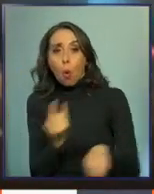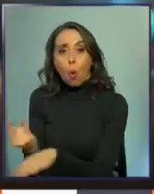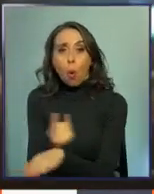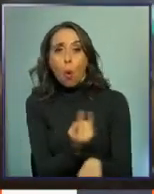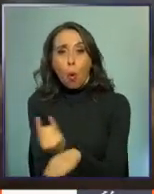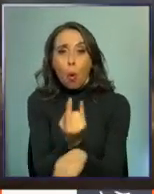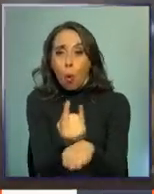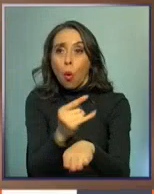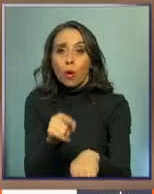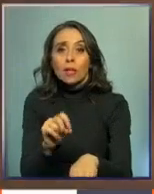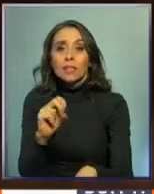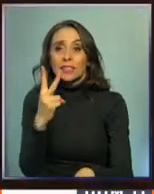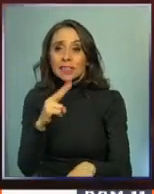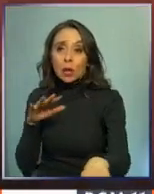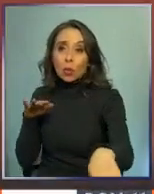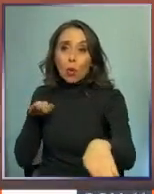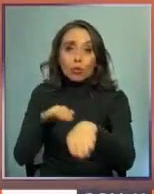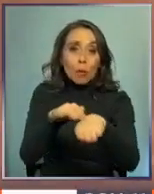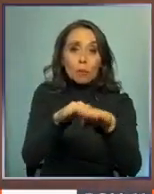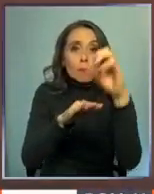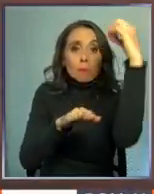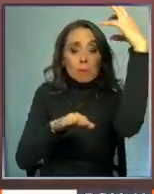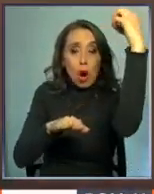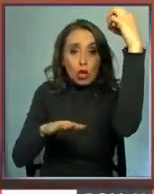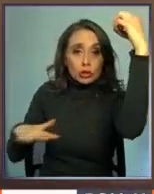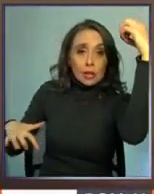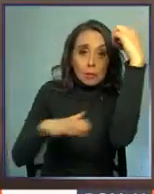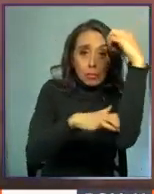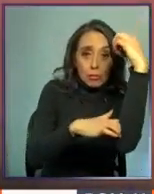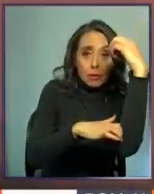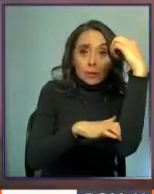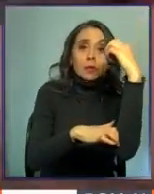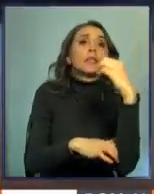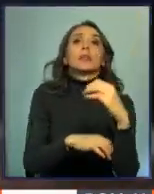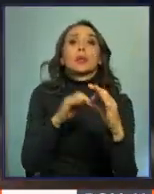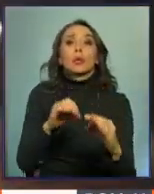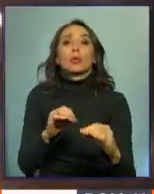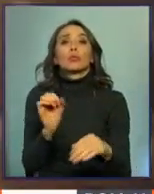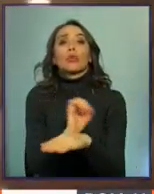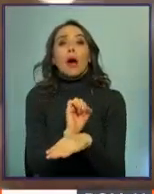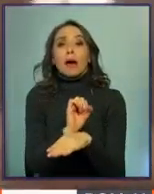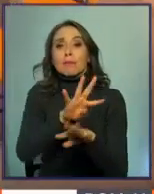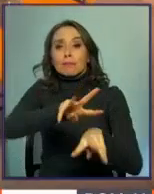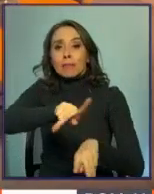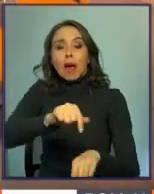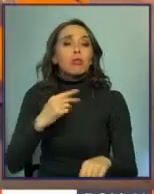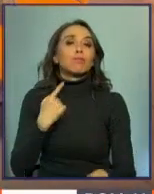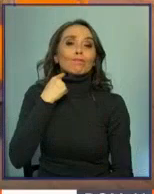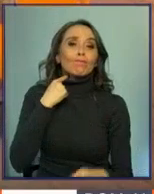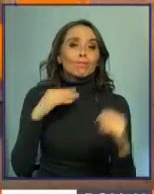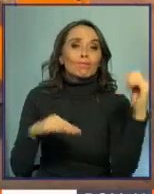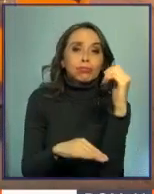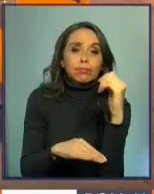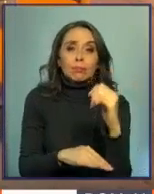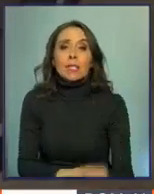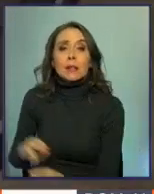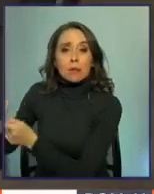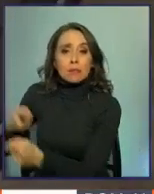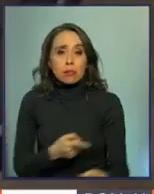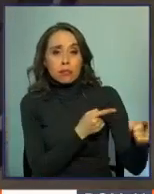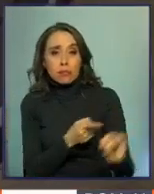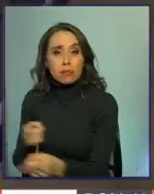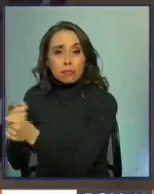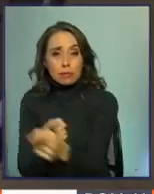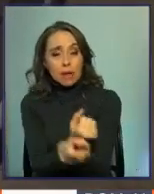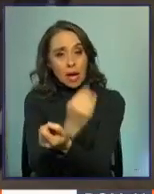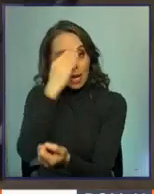Este fue el segundo impacto contra un poste que logró detener a esta banda delictual. Una persecución policial a toda velocidad por Lo